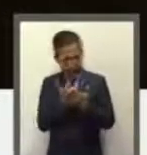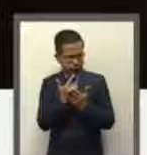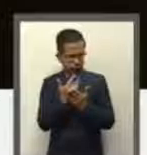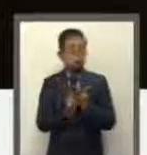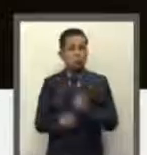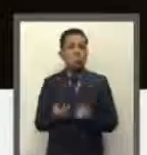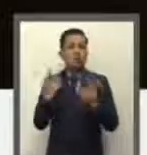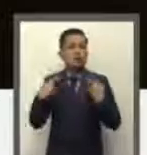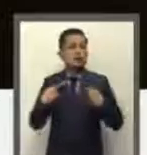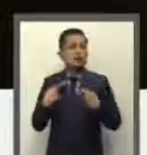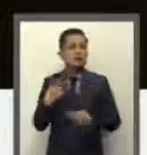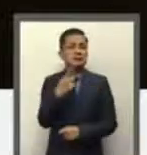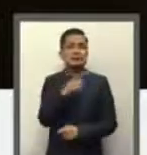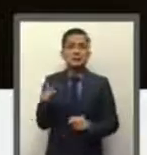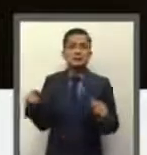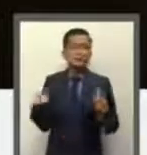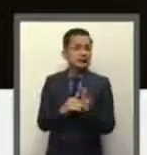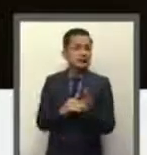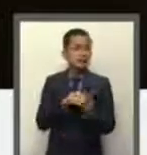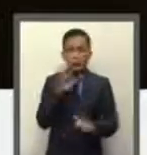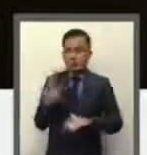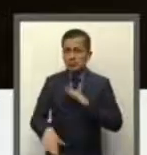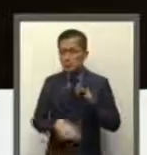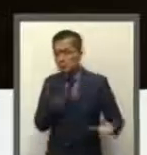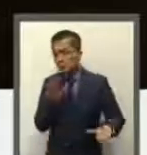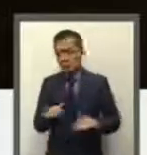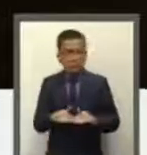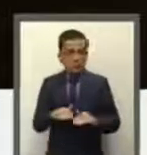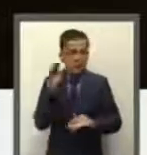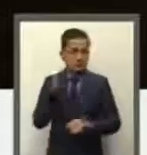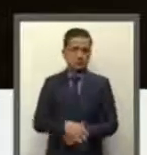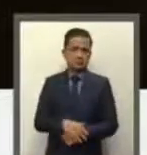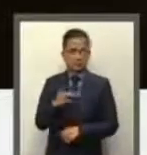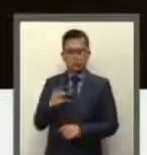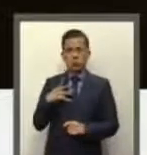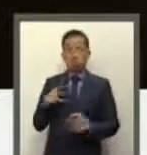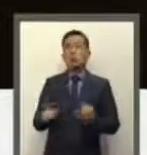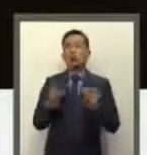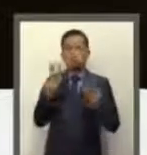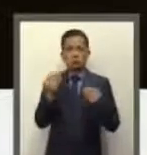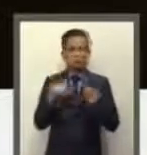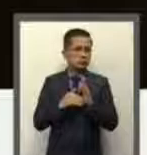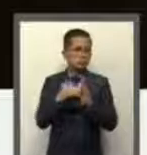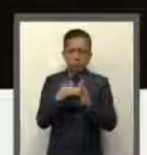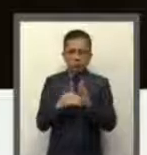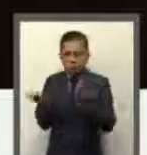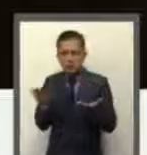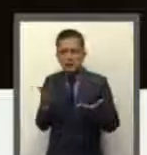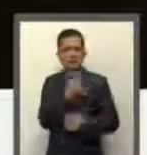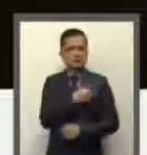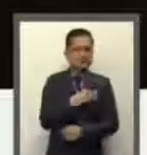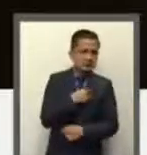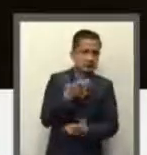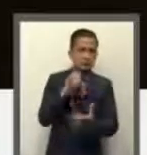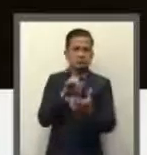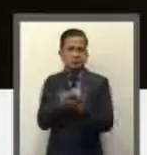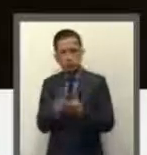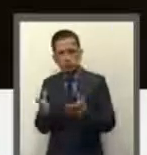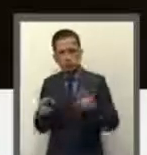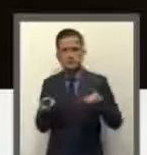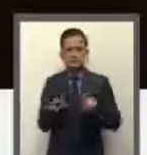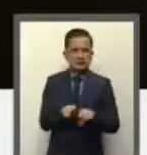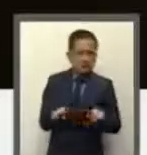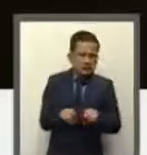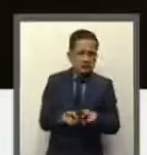más de 100.000, pero las víctimas de todos los delitos cometidos son millones. Hijos, esposas, nietos y